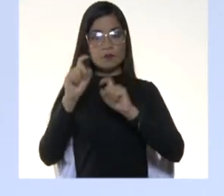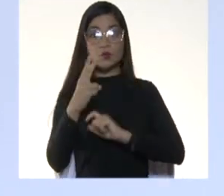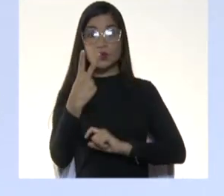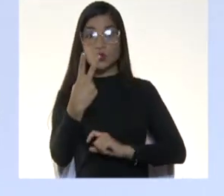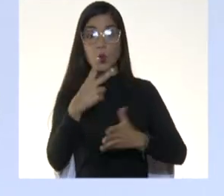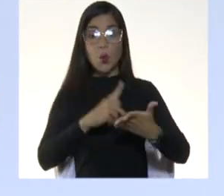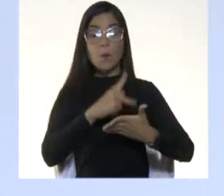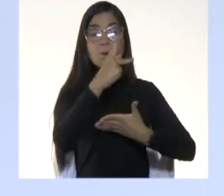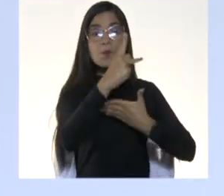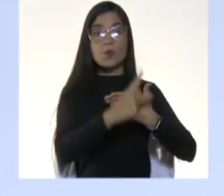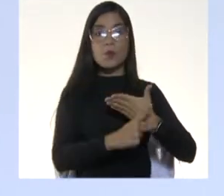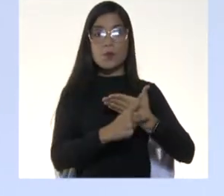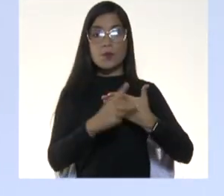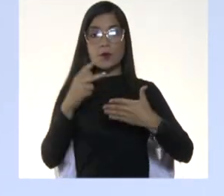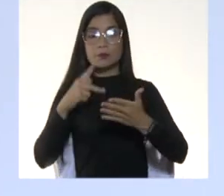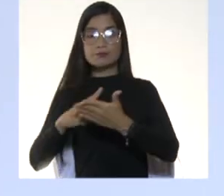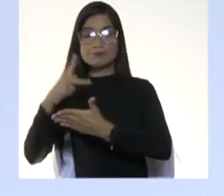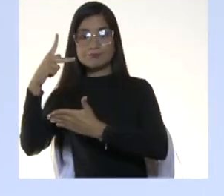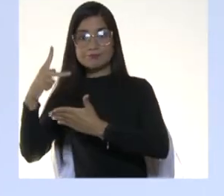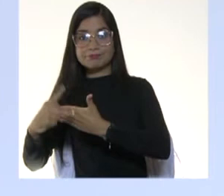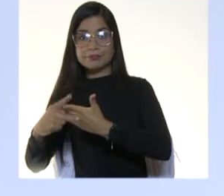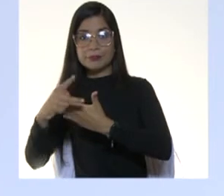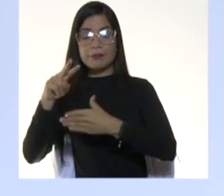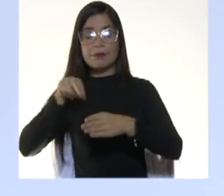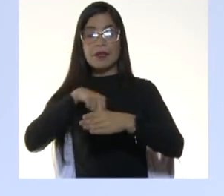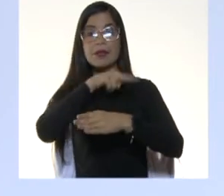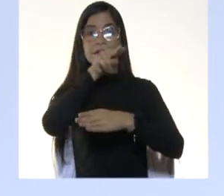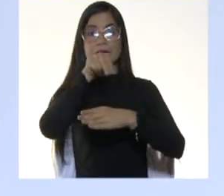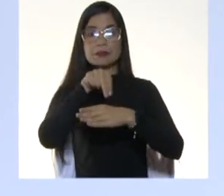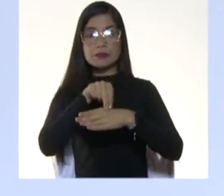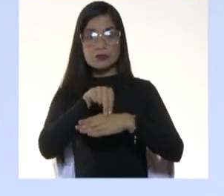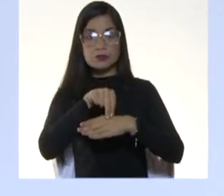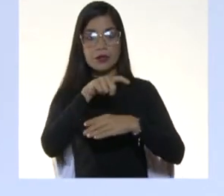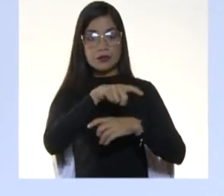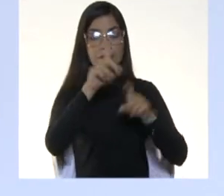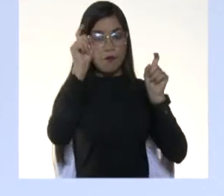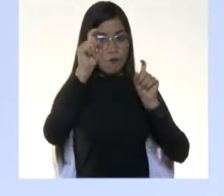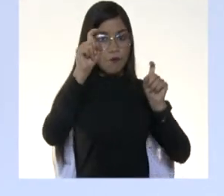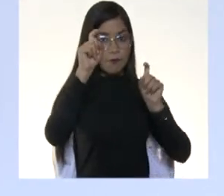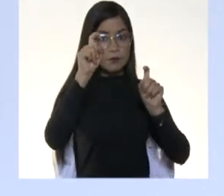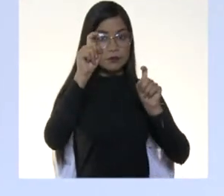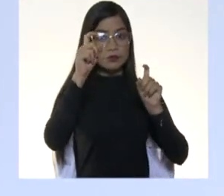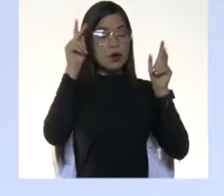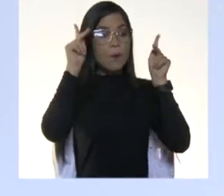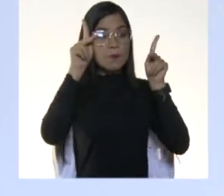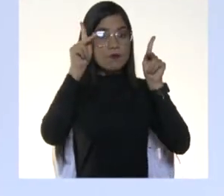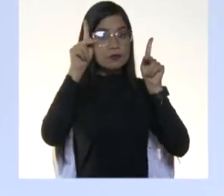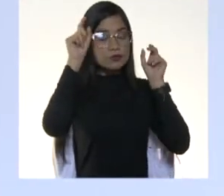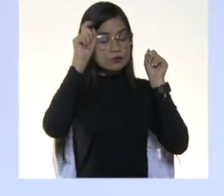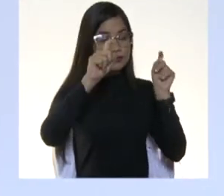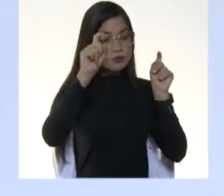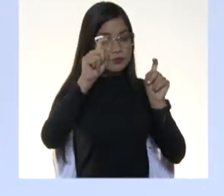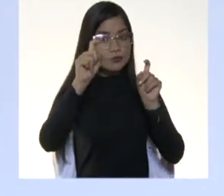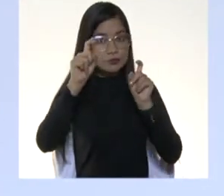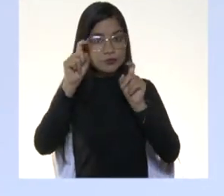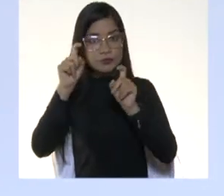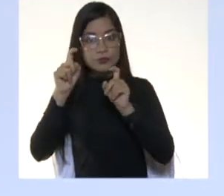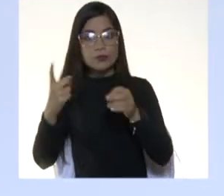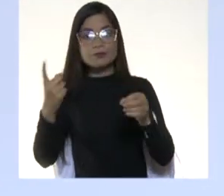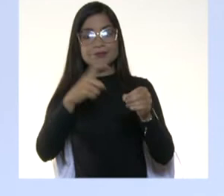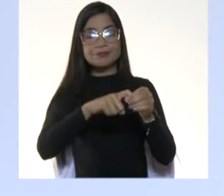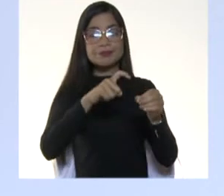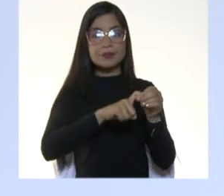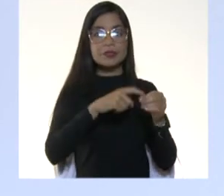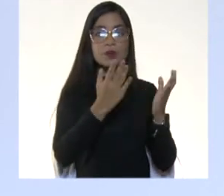un programa nacional de formación para nuestros educadores que están en planteles de media y inicial, primaria y todo su